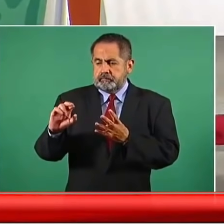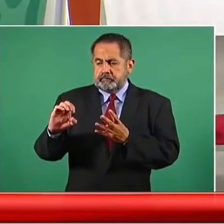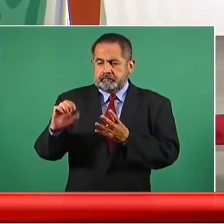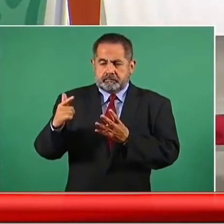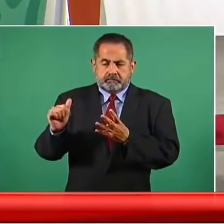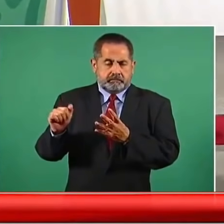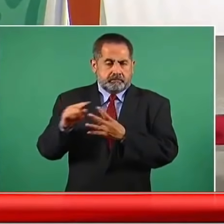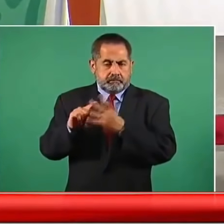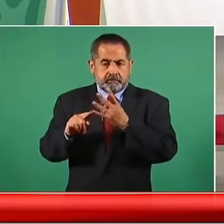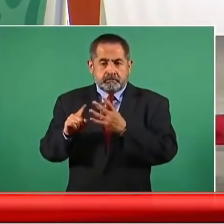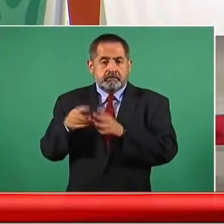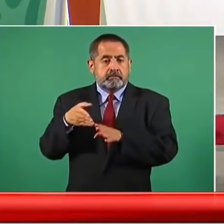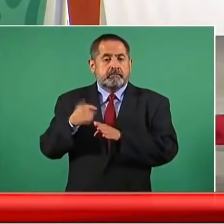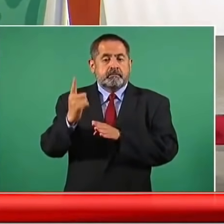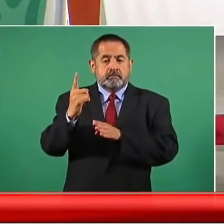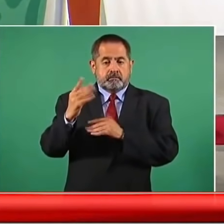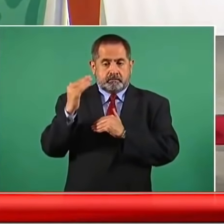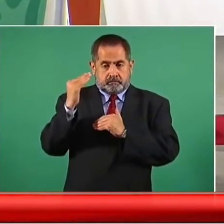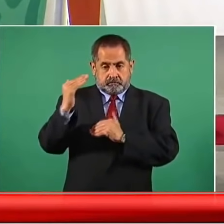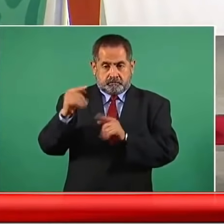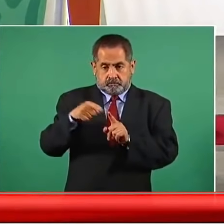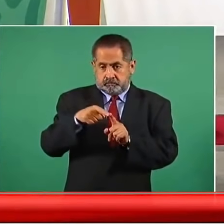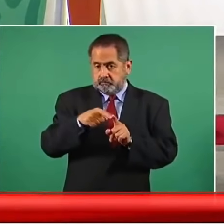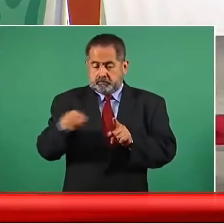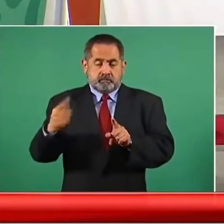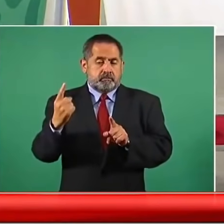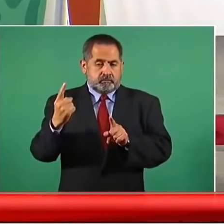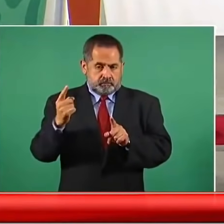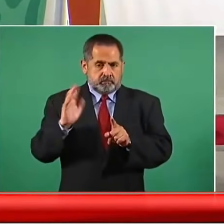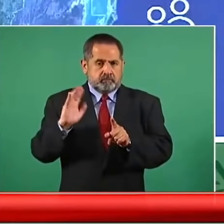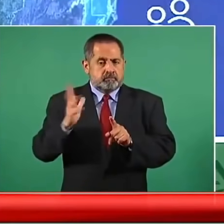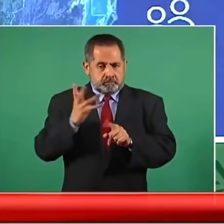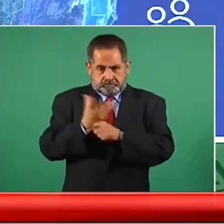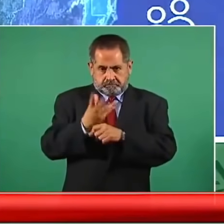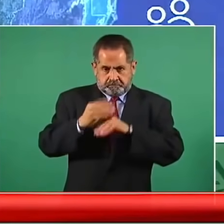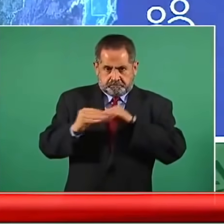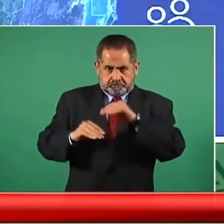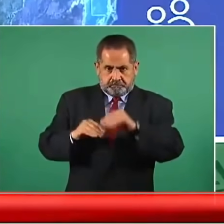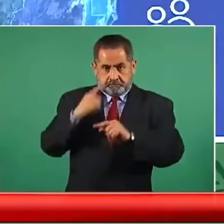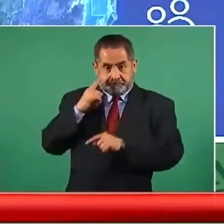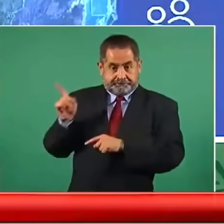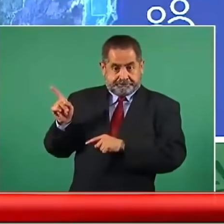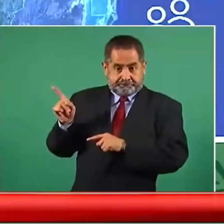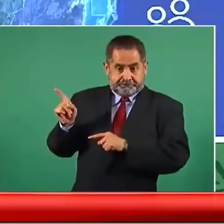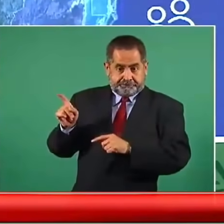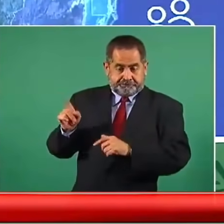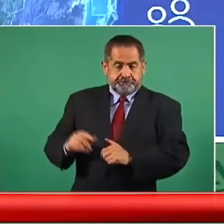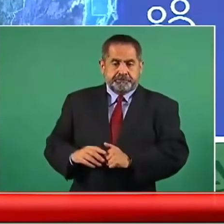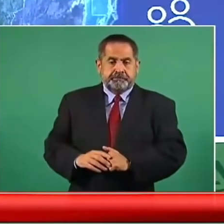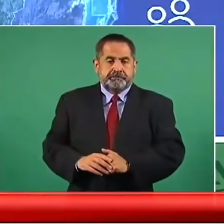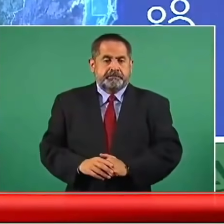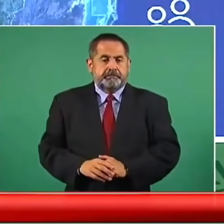1. Ya se está trabajando en este tramo.